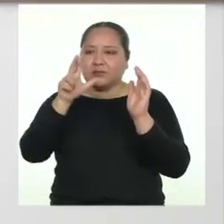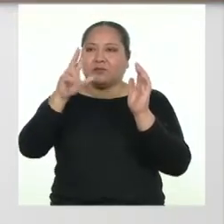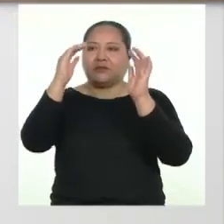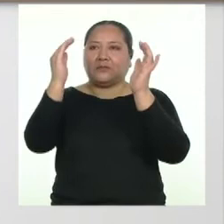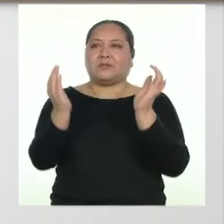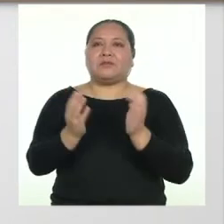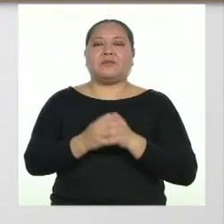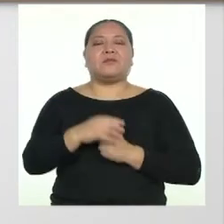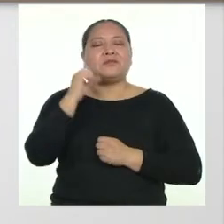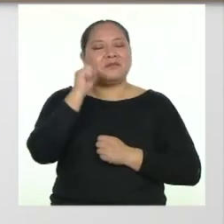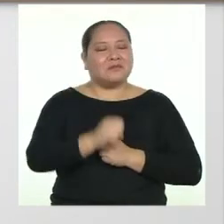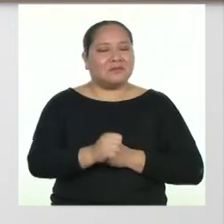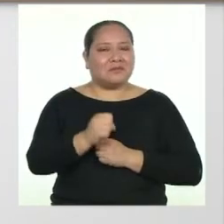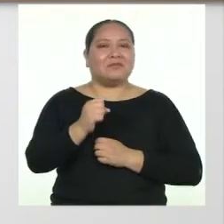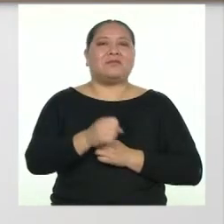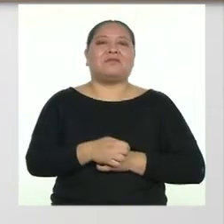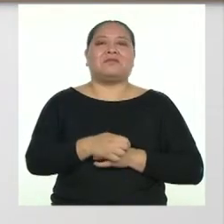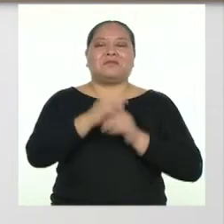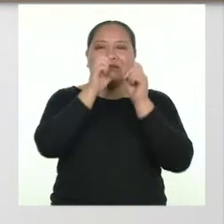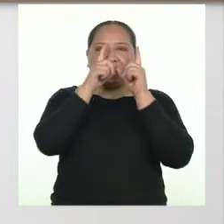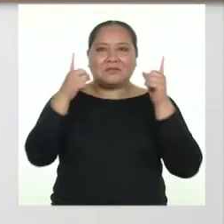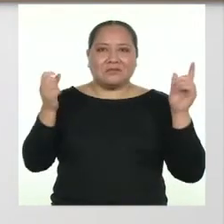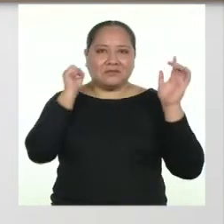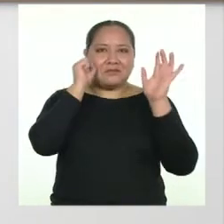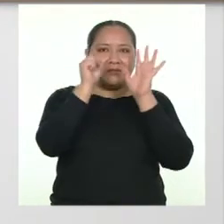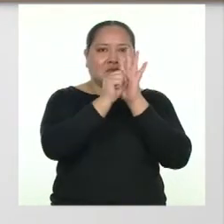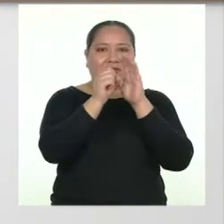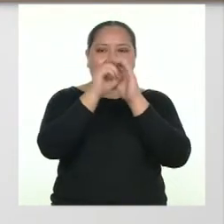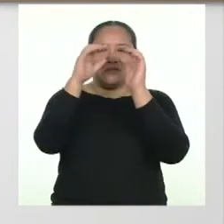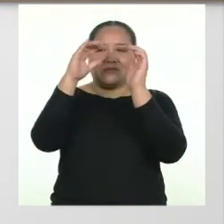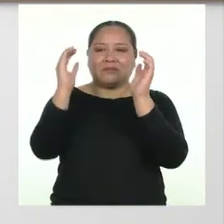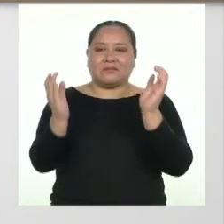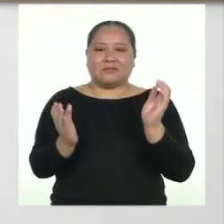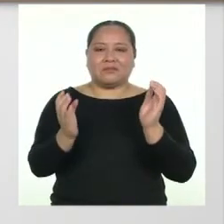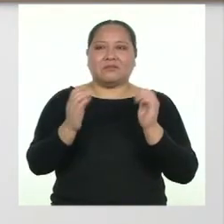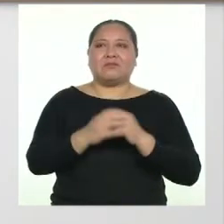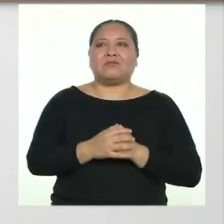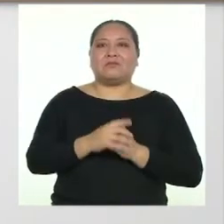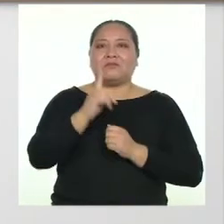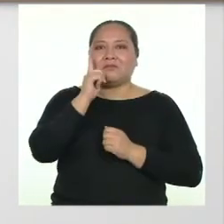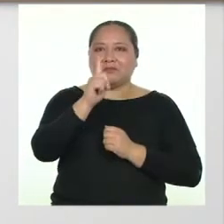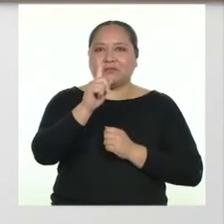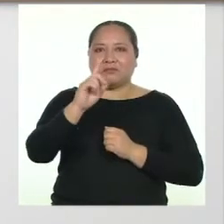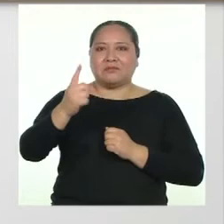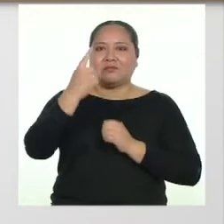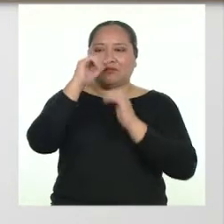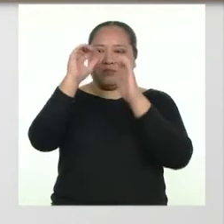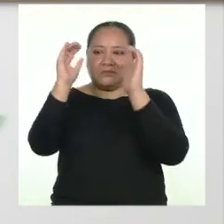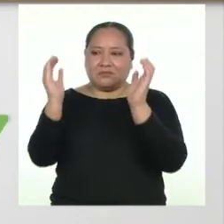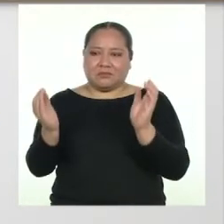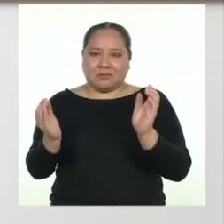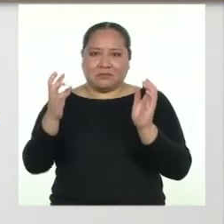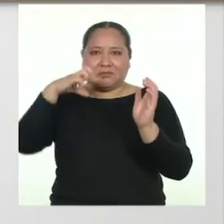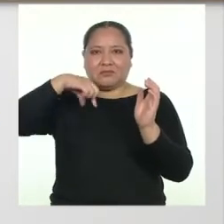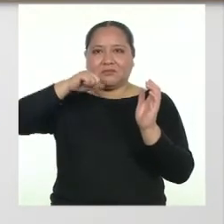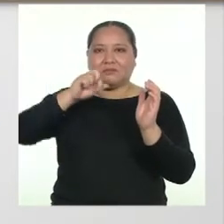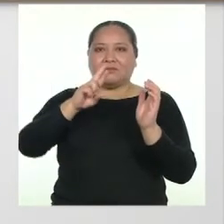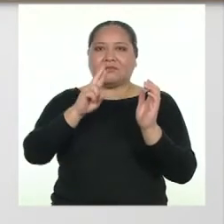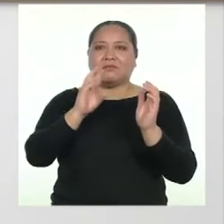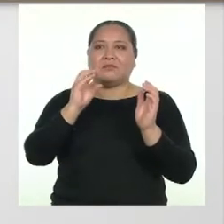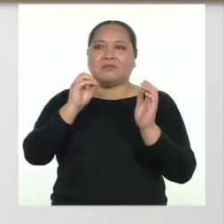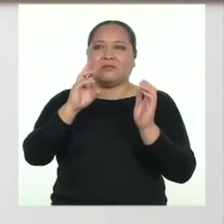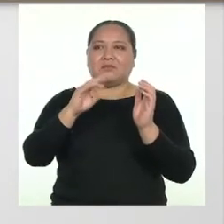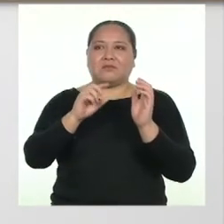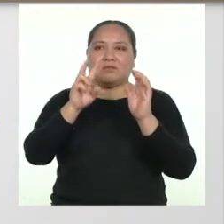lenguaje simbólico, podemos decir que es un conjunto formado por un único par ordenado y el conjunto